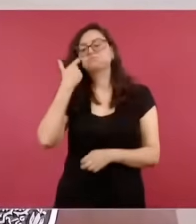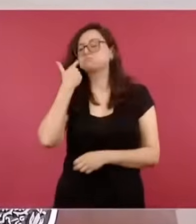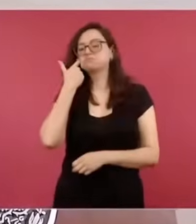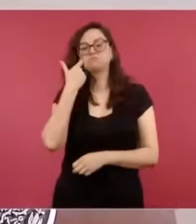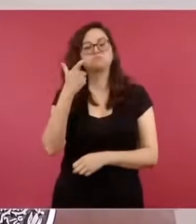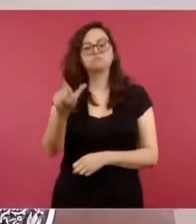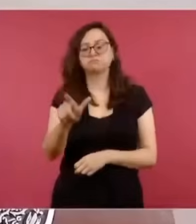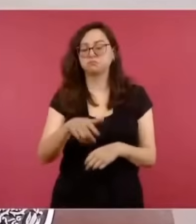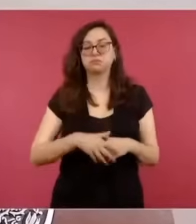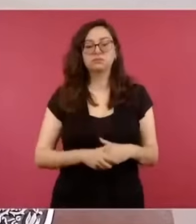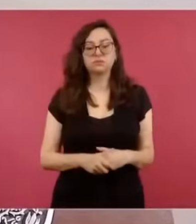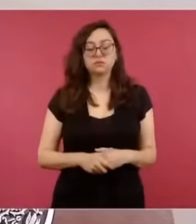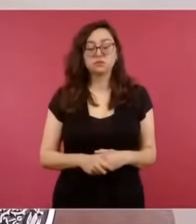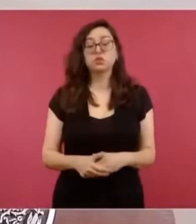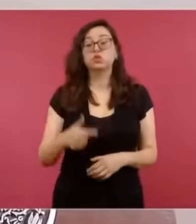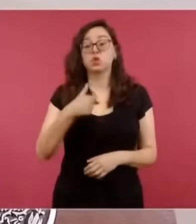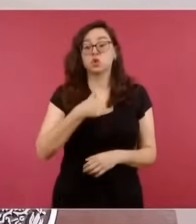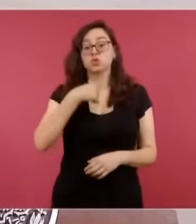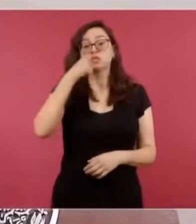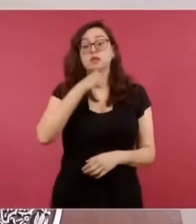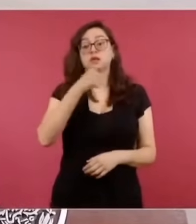que